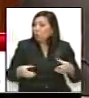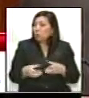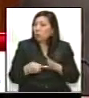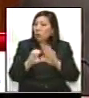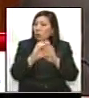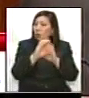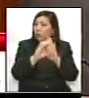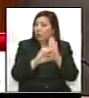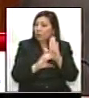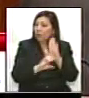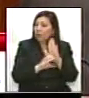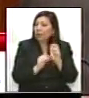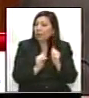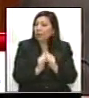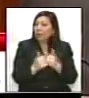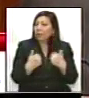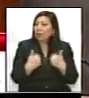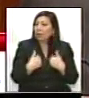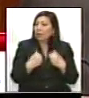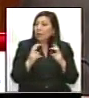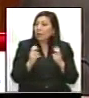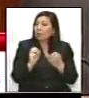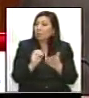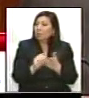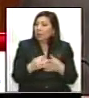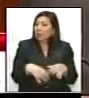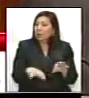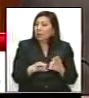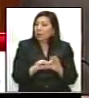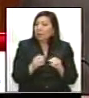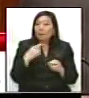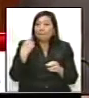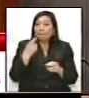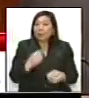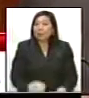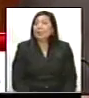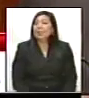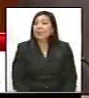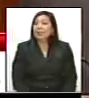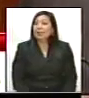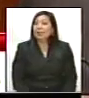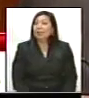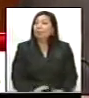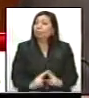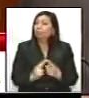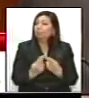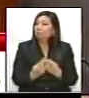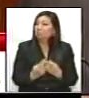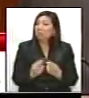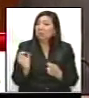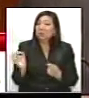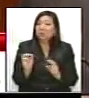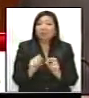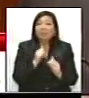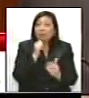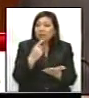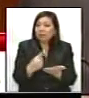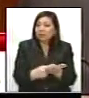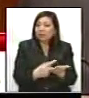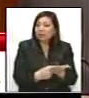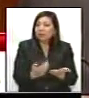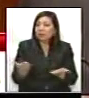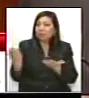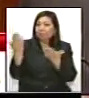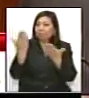constitución que tiene uno de los temas más importantes de la coyuntura política reunido sin quórum habiendo